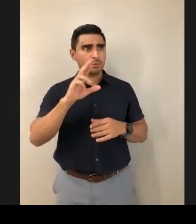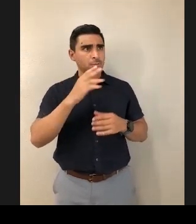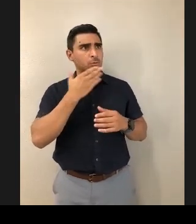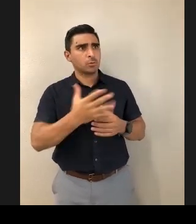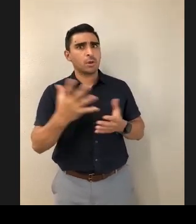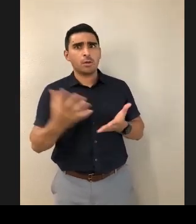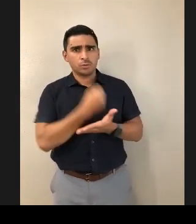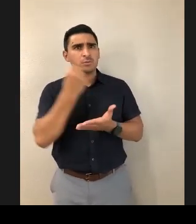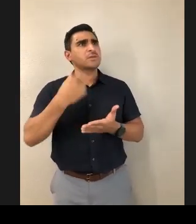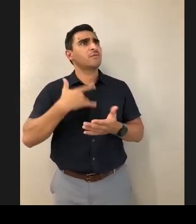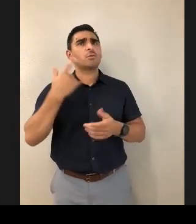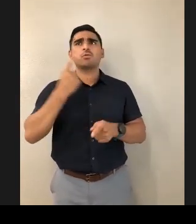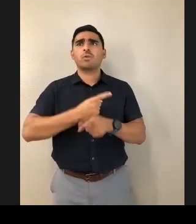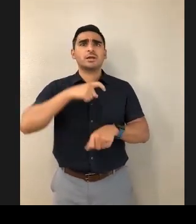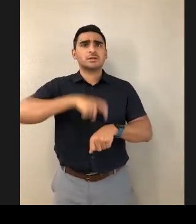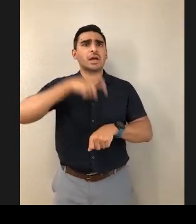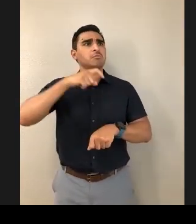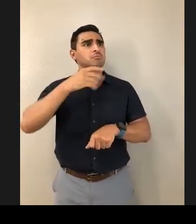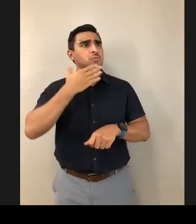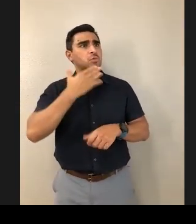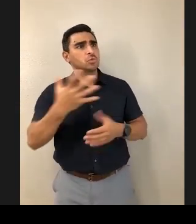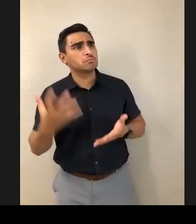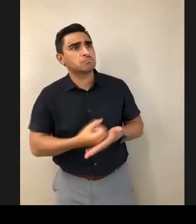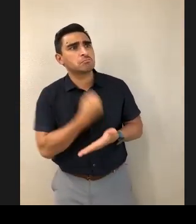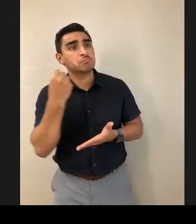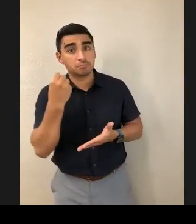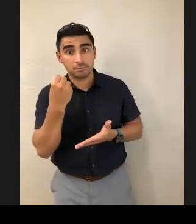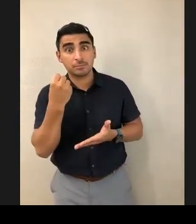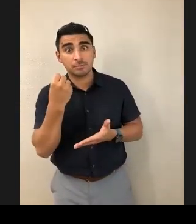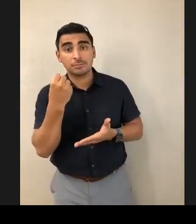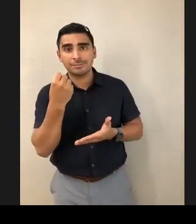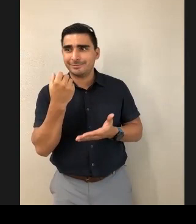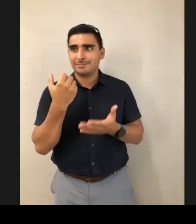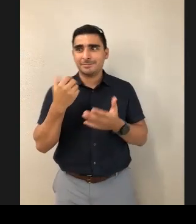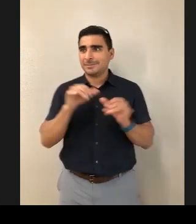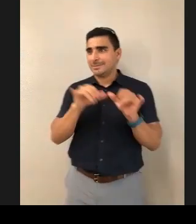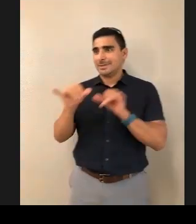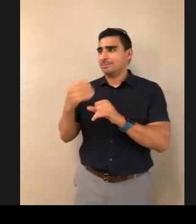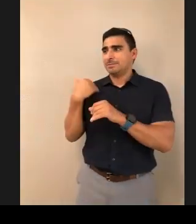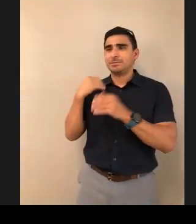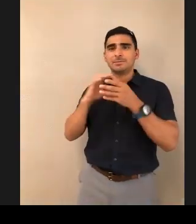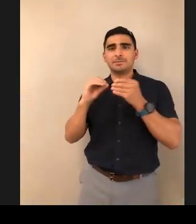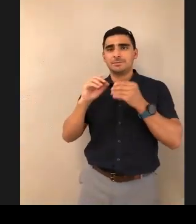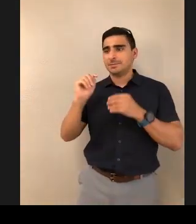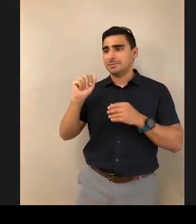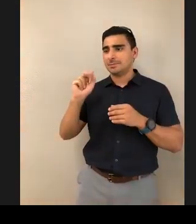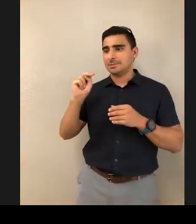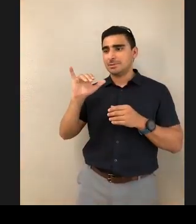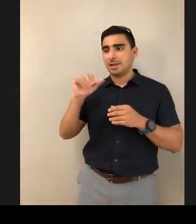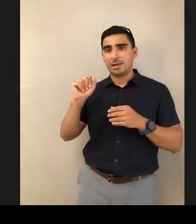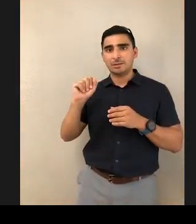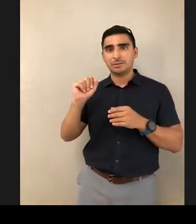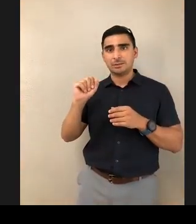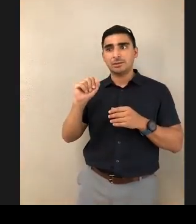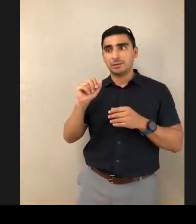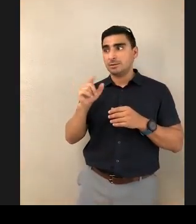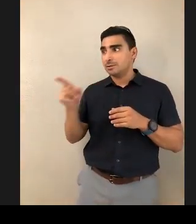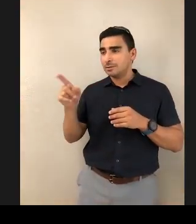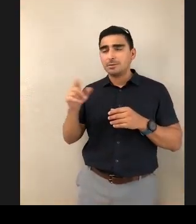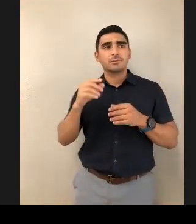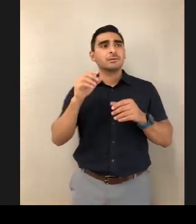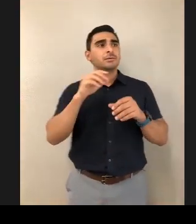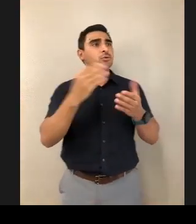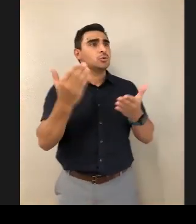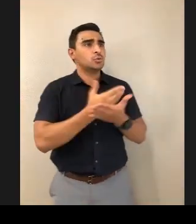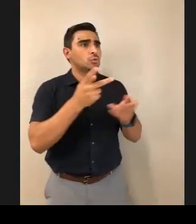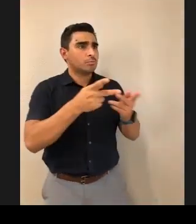y ese momento correcto y la oportunidad correcta. Como dijo Tania, el trabajo en